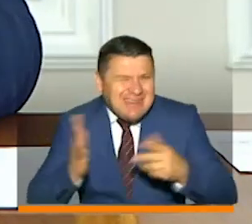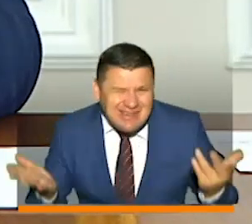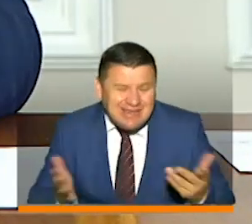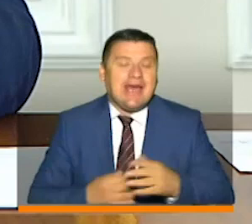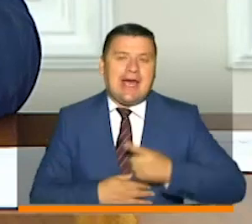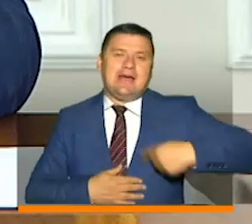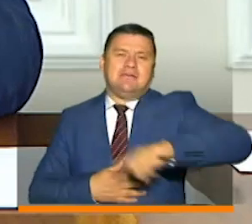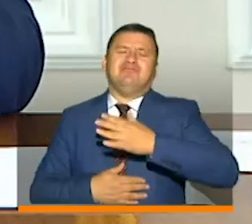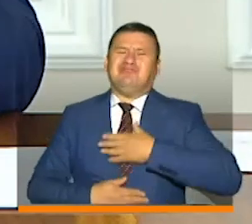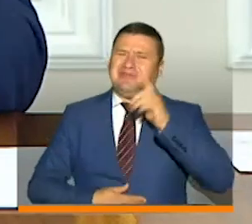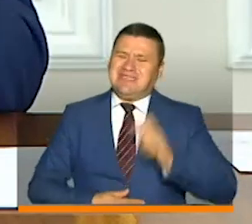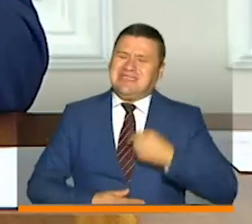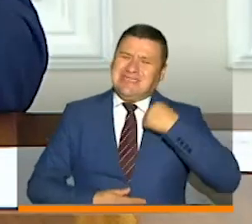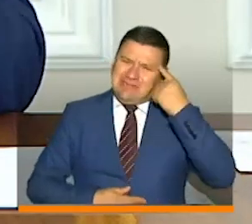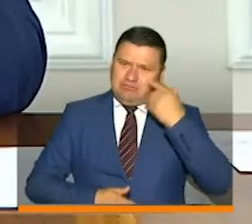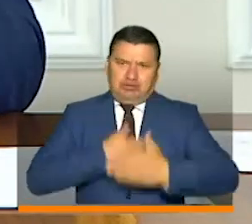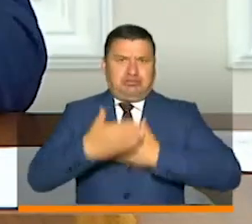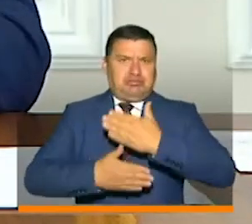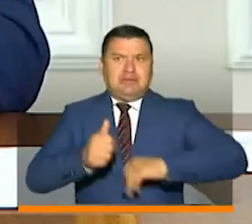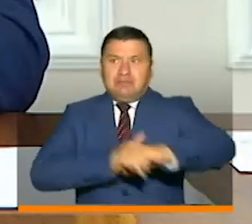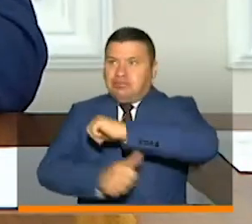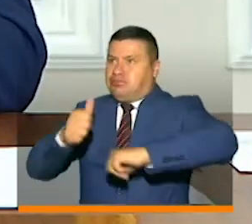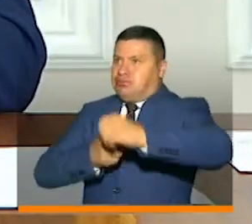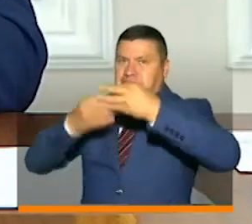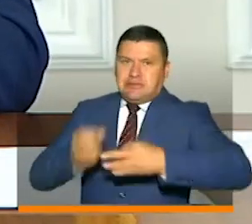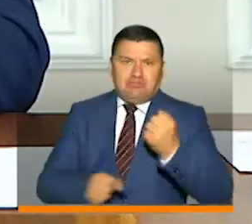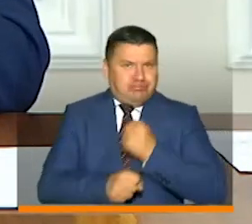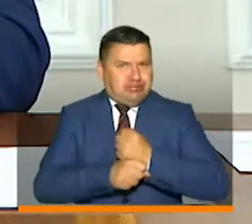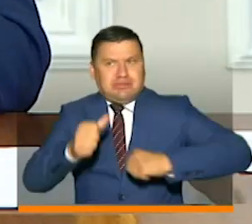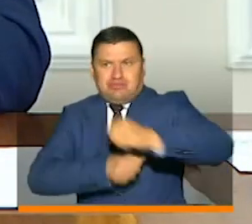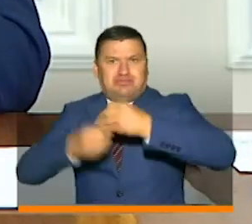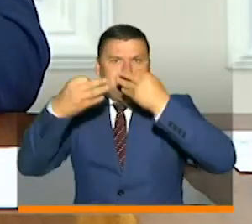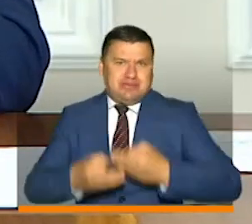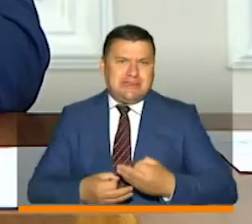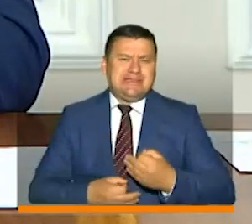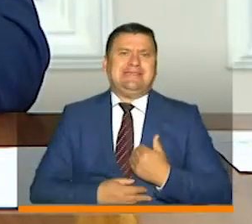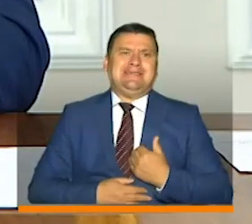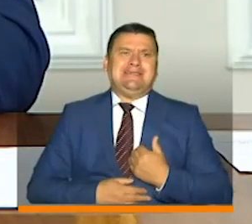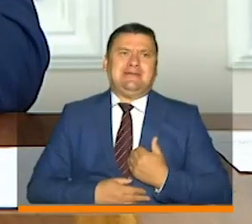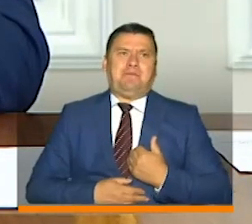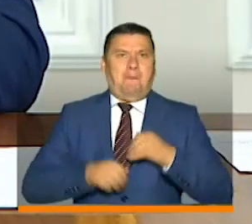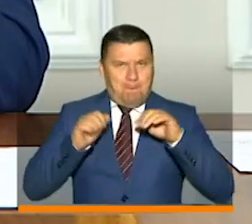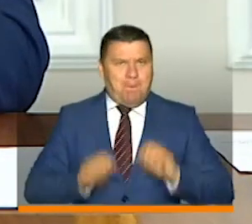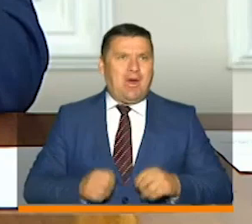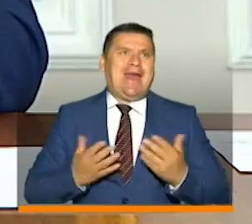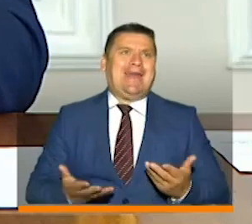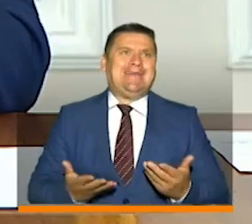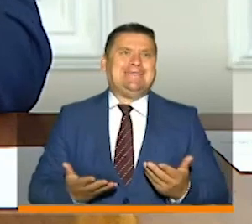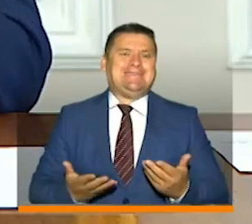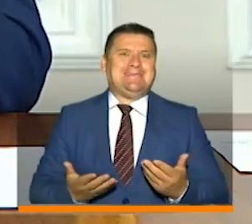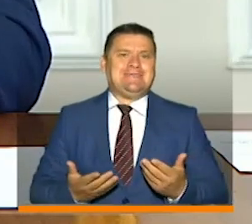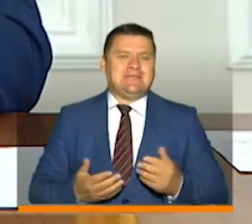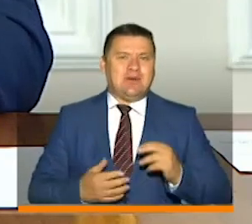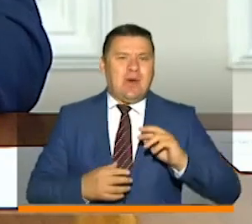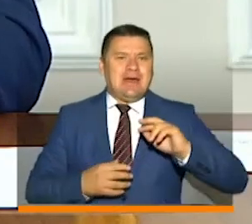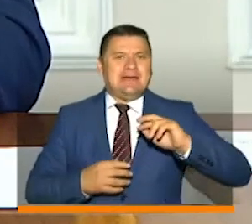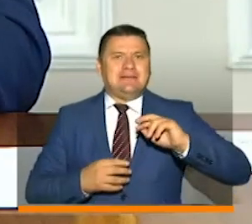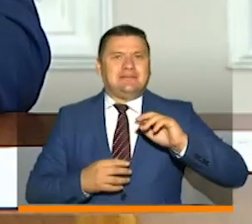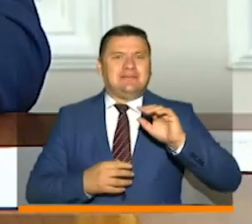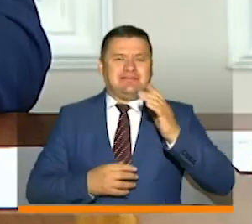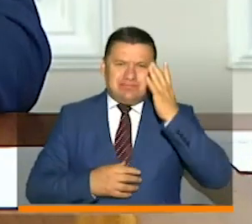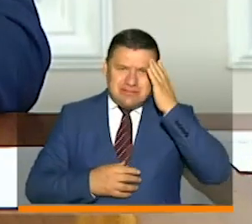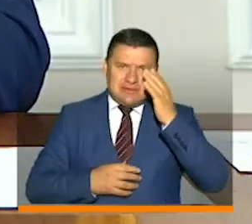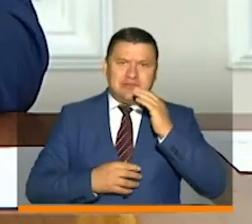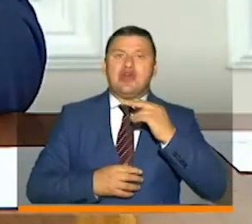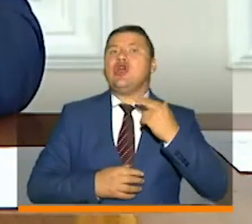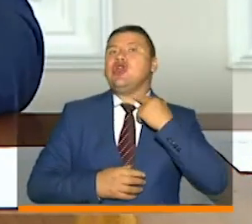nosotros podamos seguir reactivando nos de manera segura que podamos en esa segunda quincena